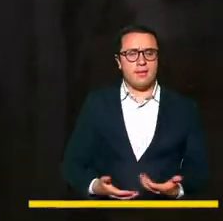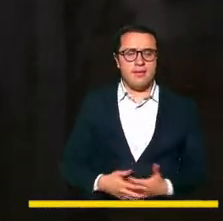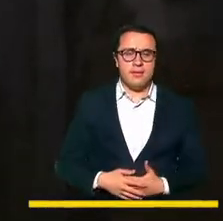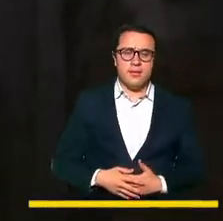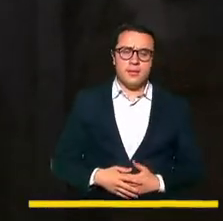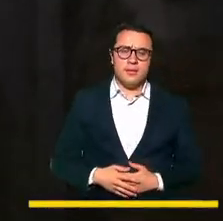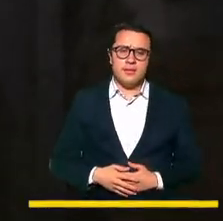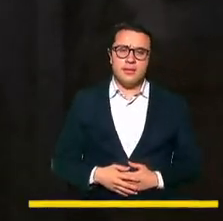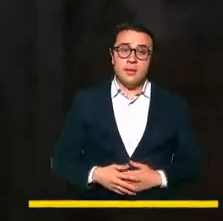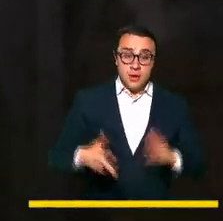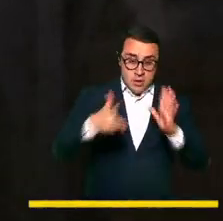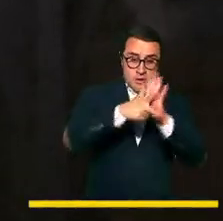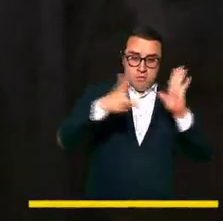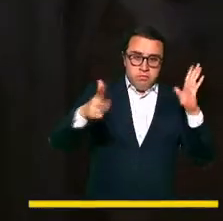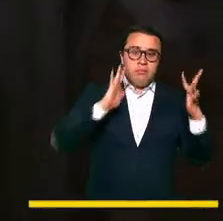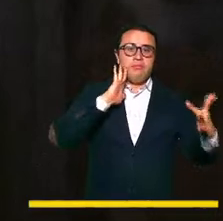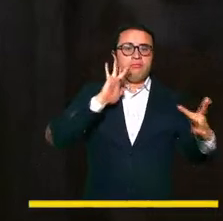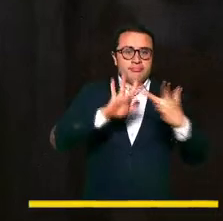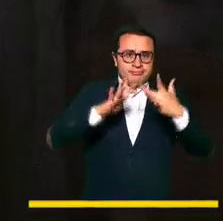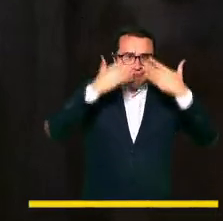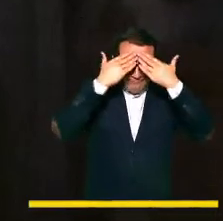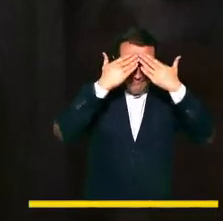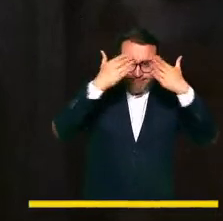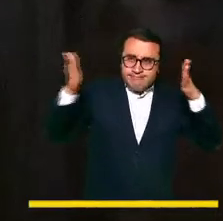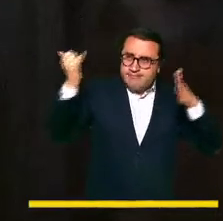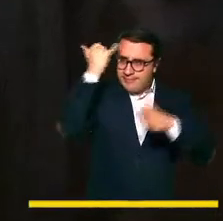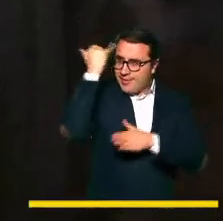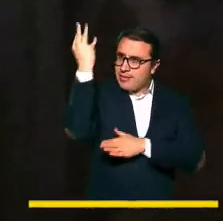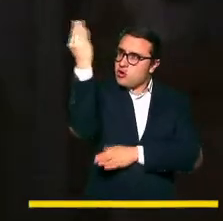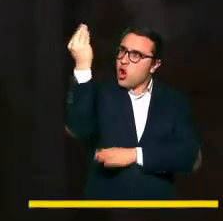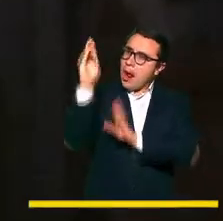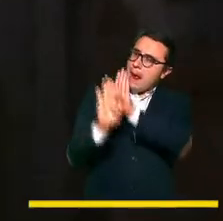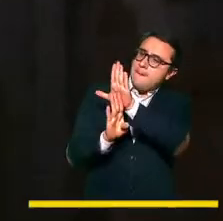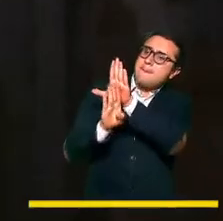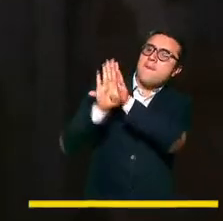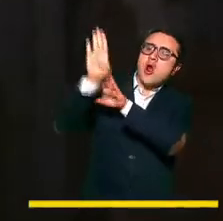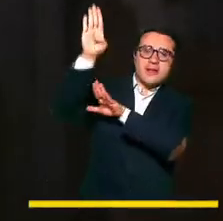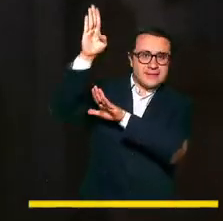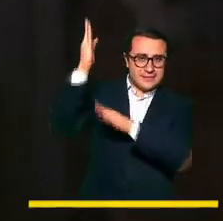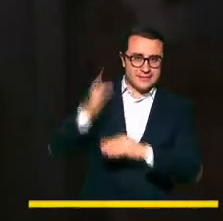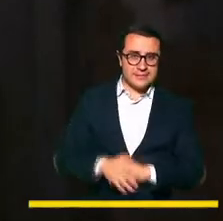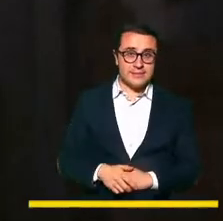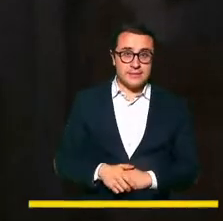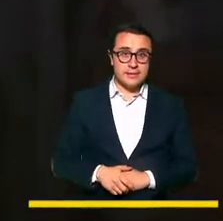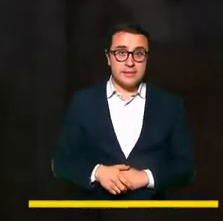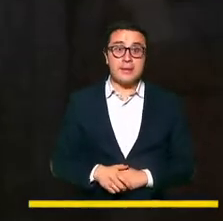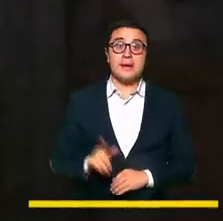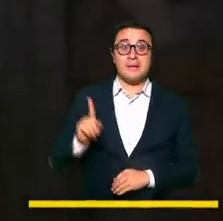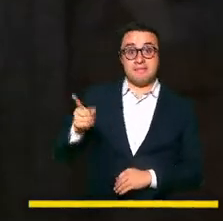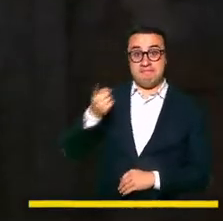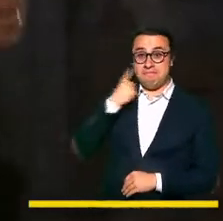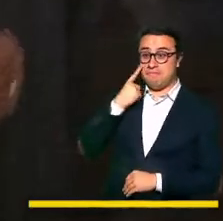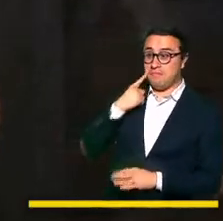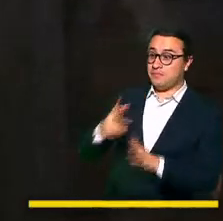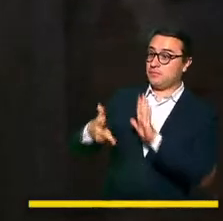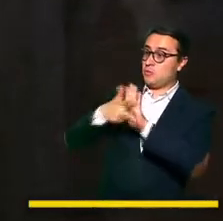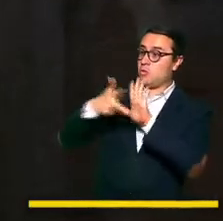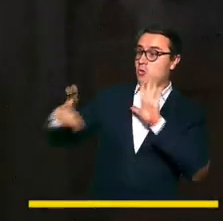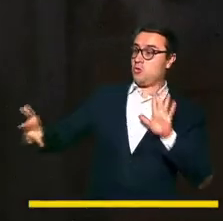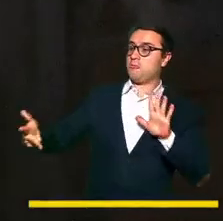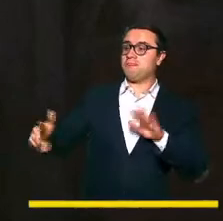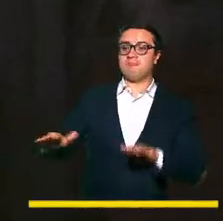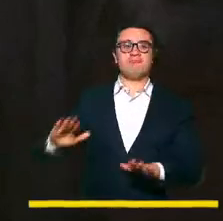Una constitución democrática, progresista. Pero al otro día de declarada la constitución